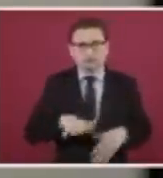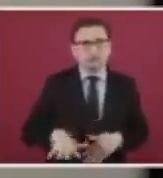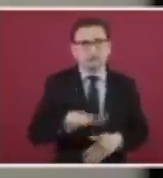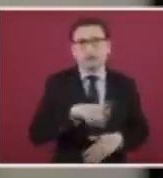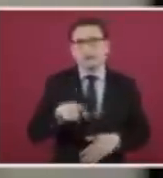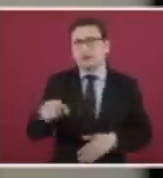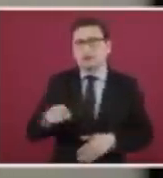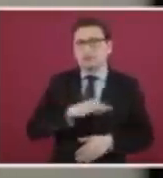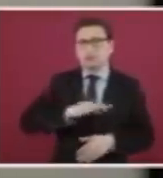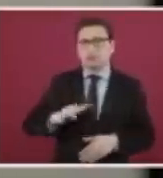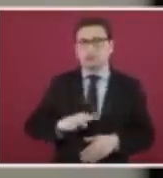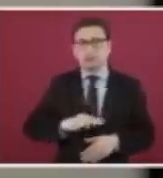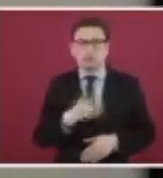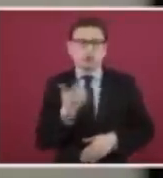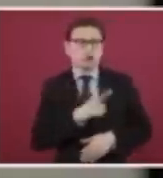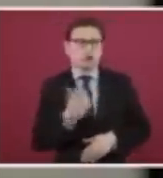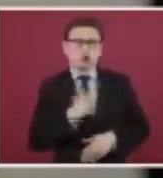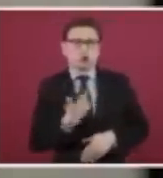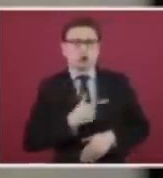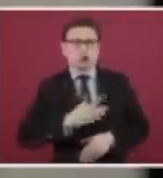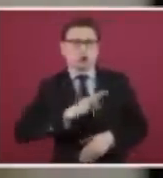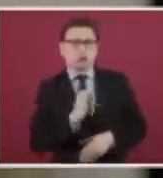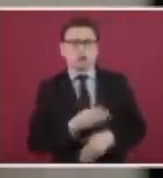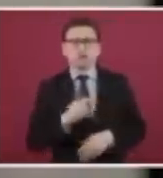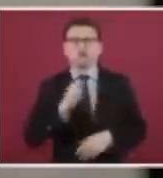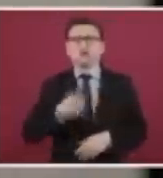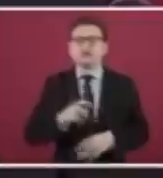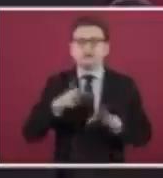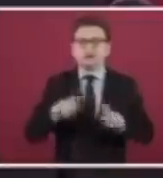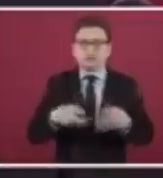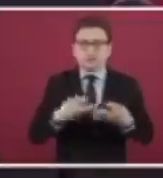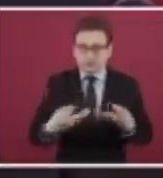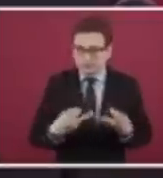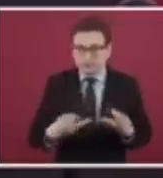expresado su oposición al proyecto y no por un tema de tierra, sino de agua.